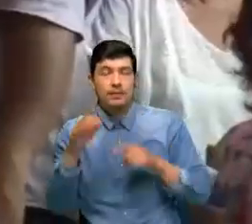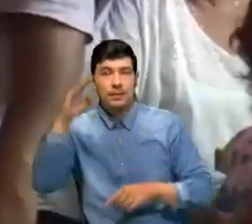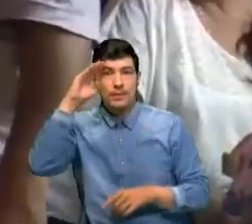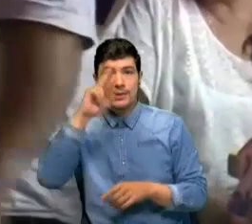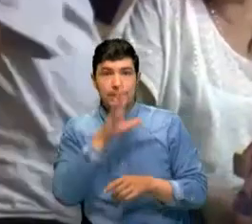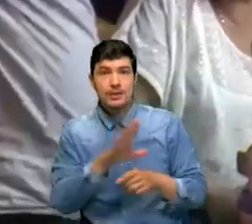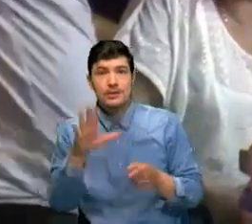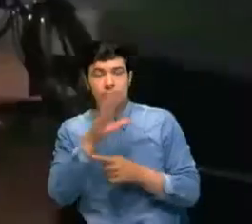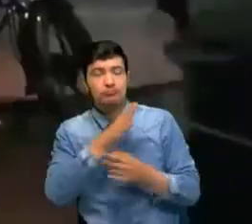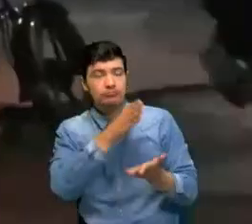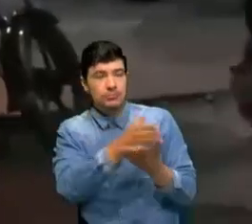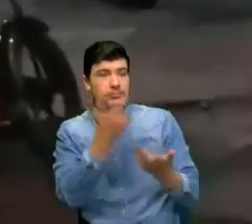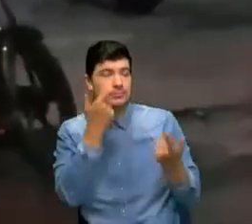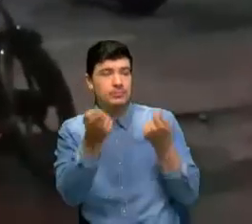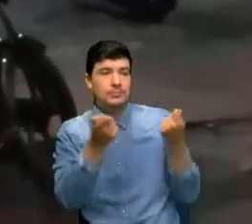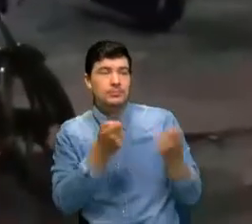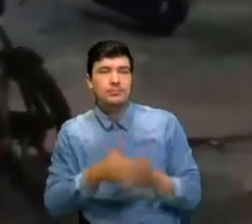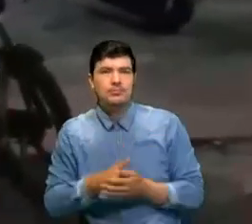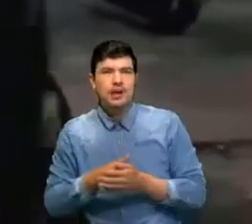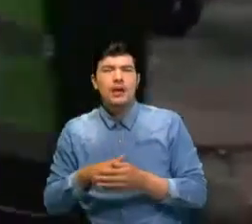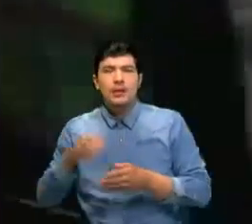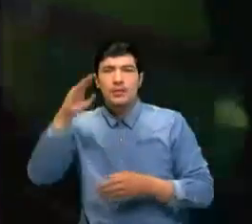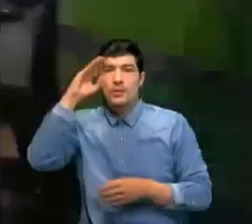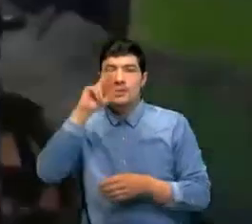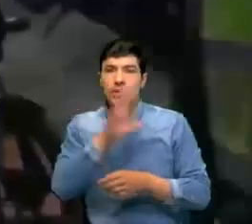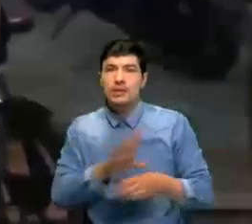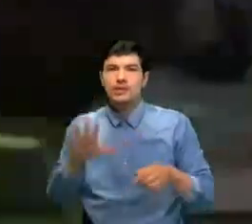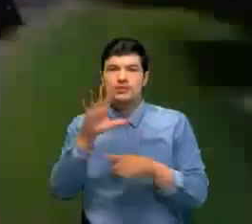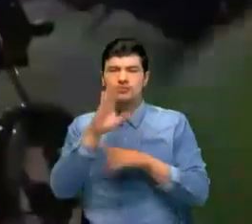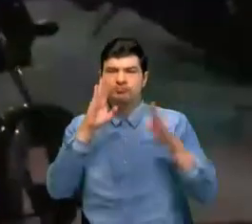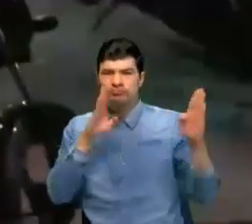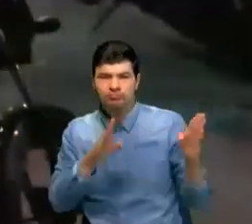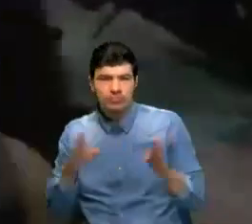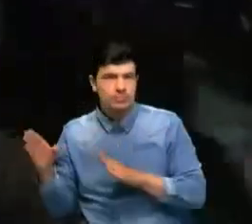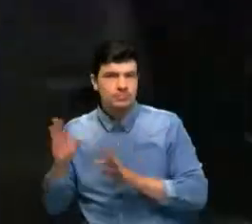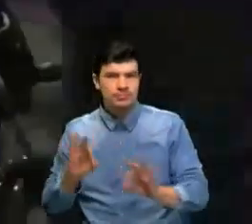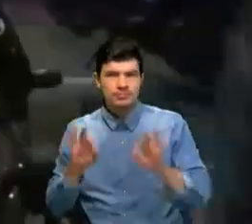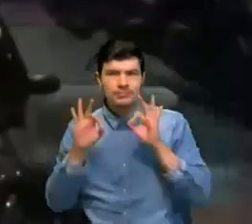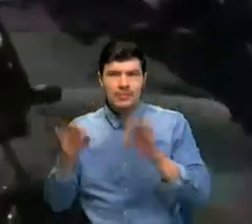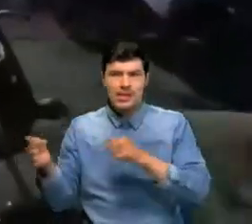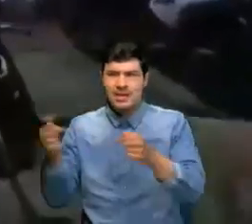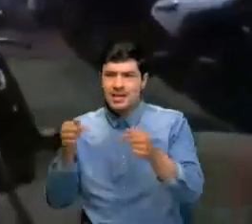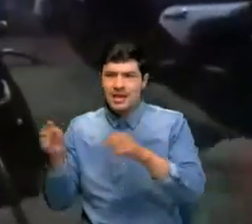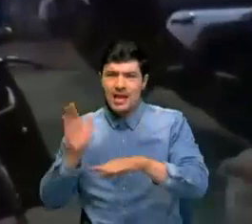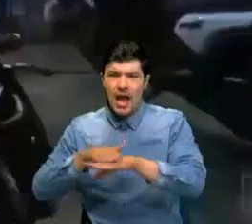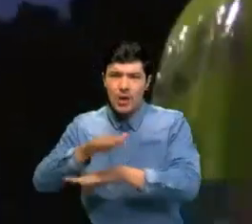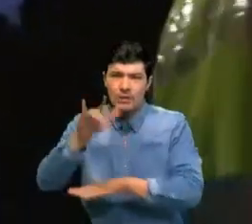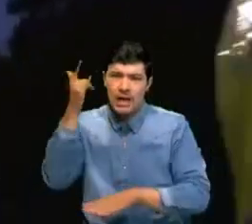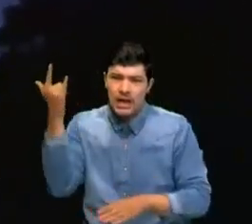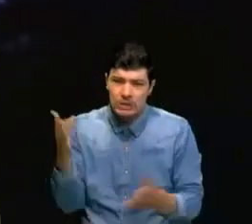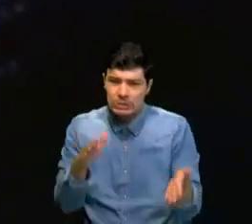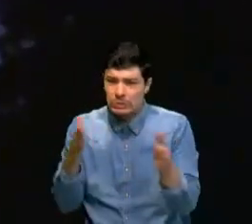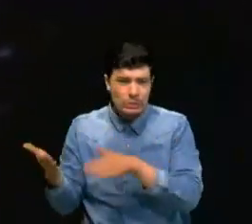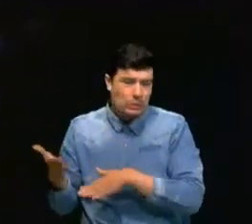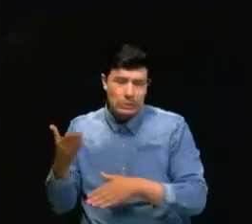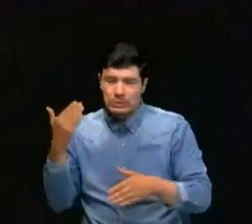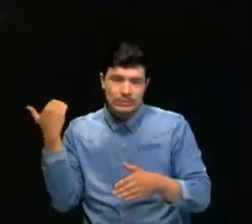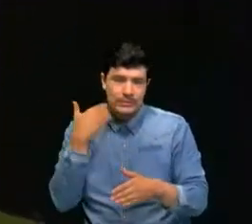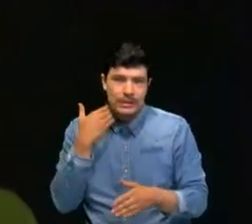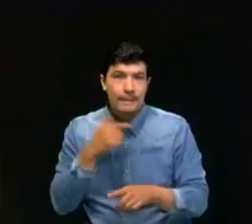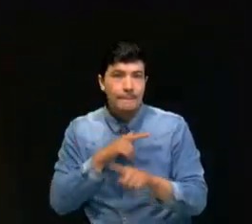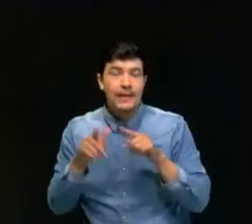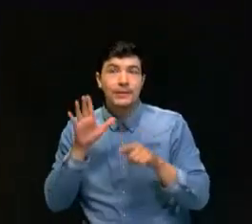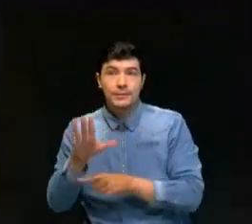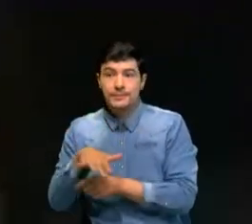por la policía la policía mantuvo un esquema de seguridad que permitió que las riñas no terminarán en tragedia sin embargo por este hecho